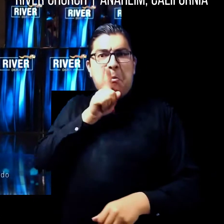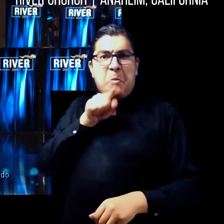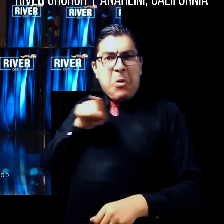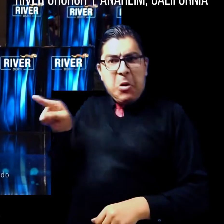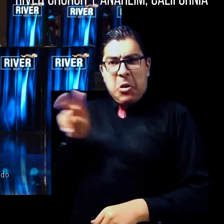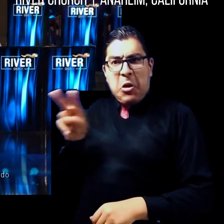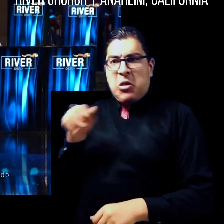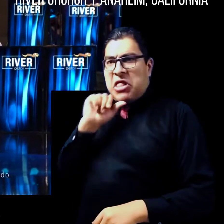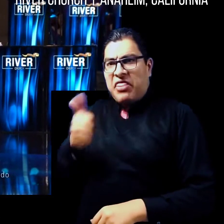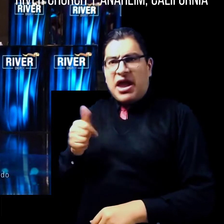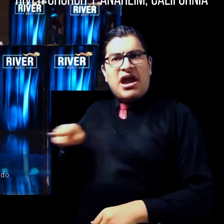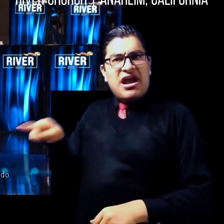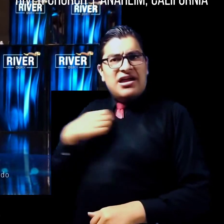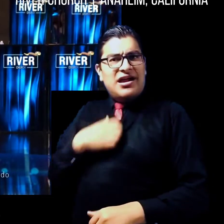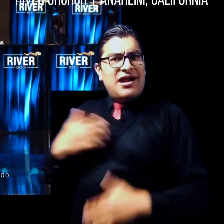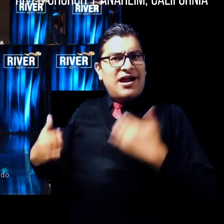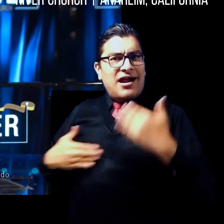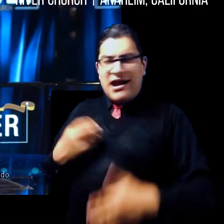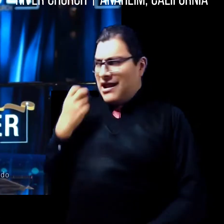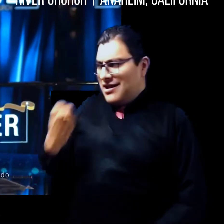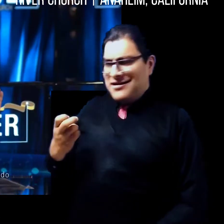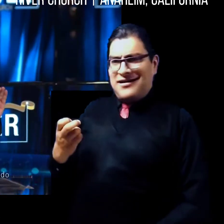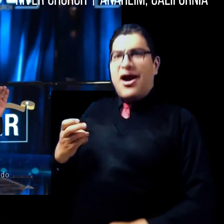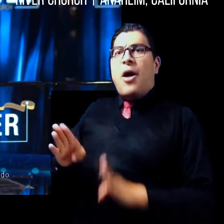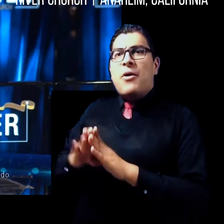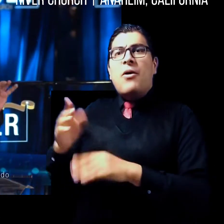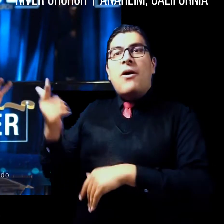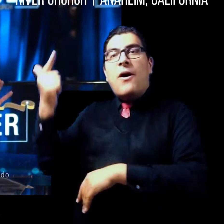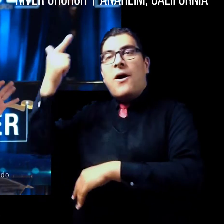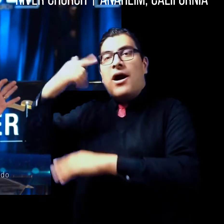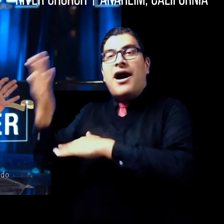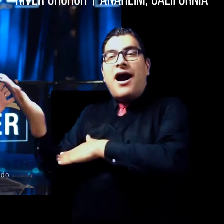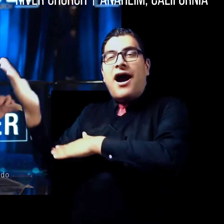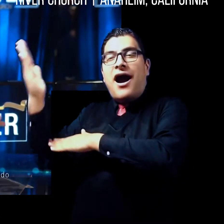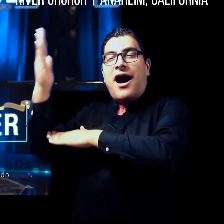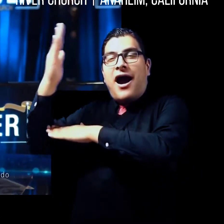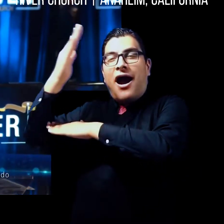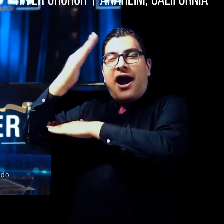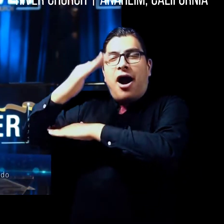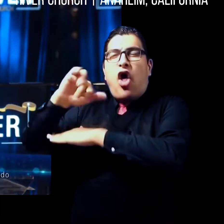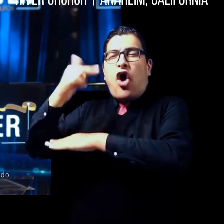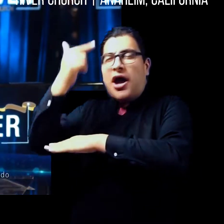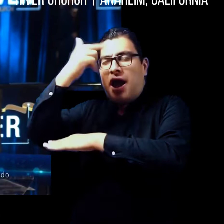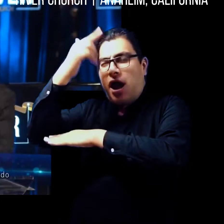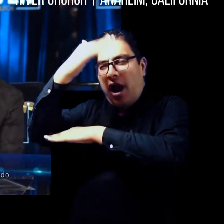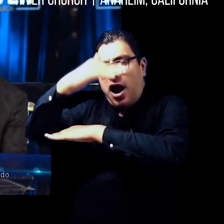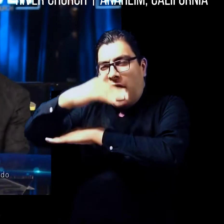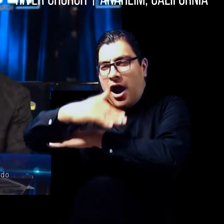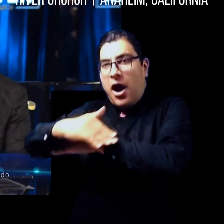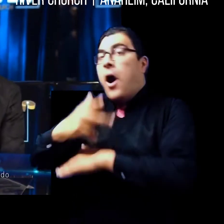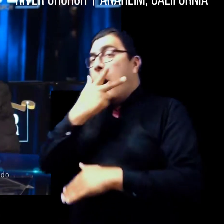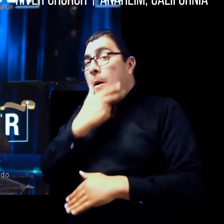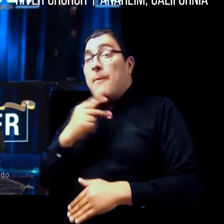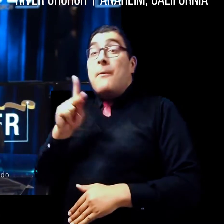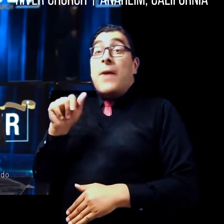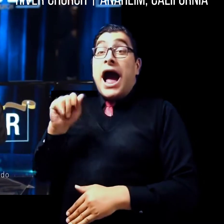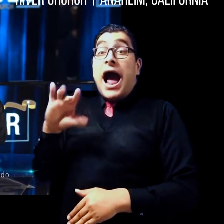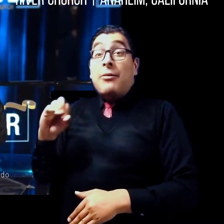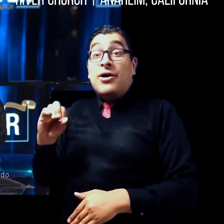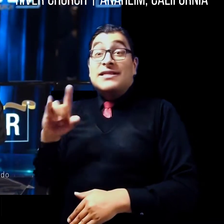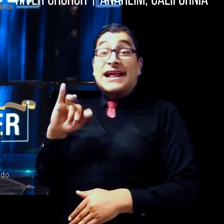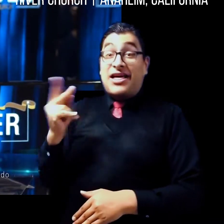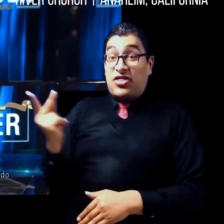Estos están alegres. Dice, a eso de la medianoche, presten atención porque es muy importante. Pablo y Silas se pusieron